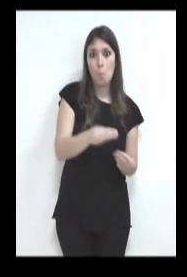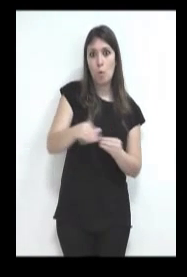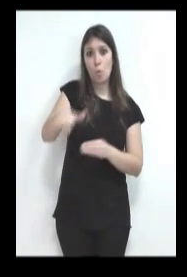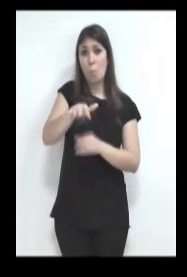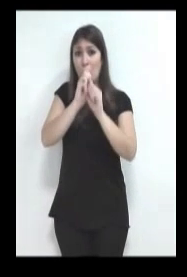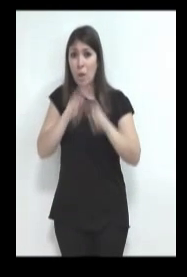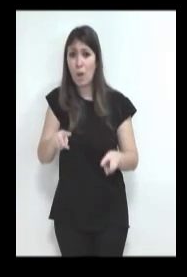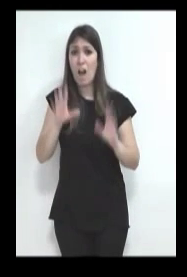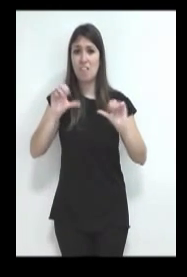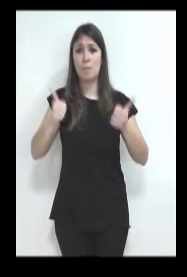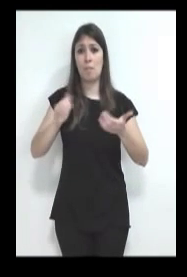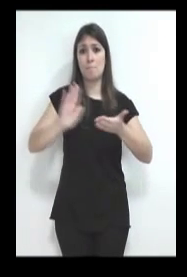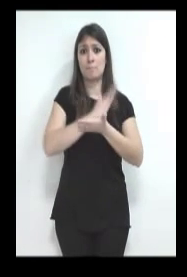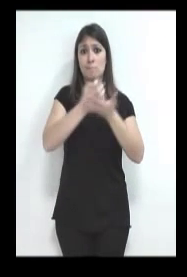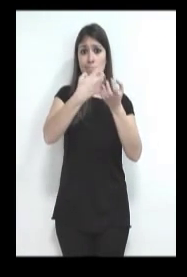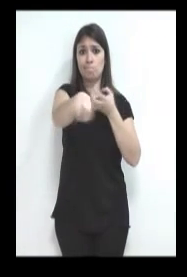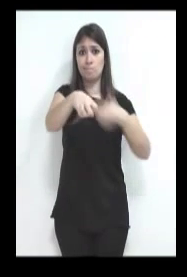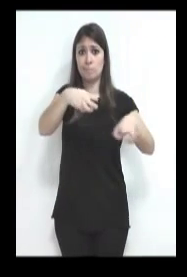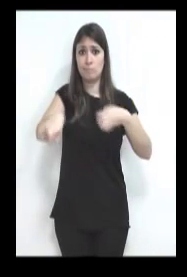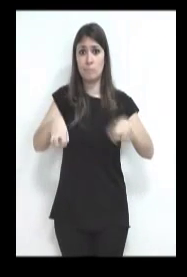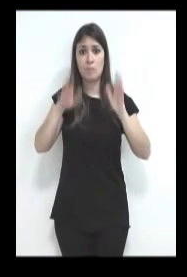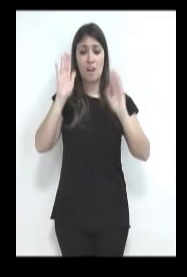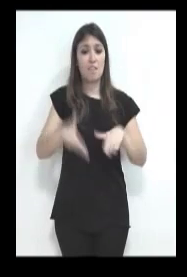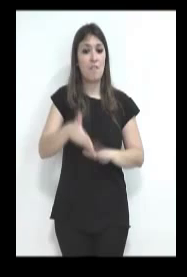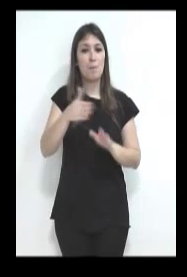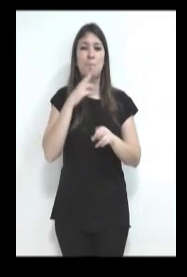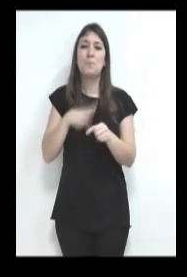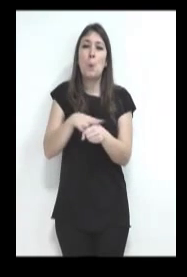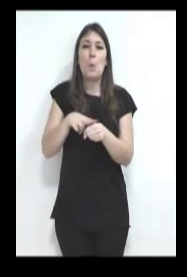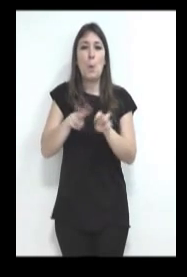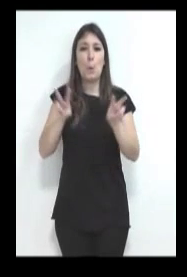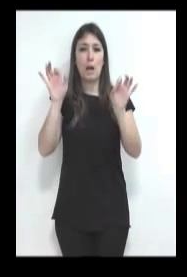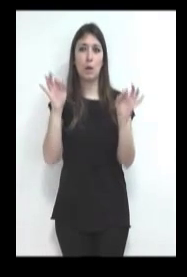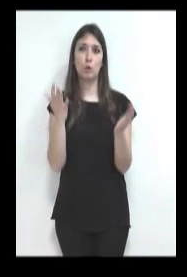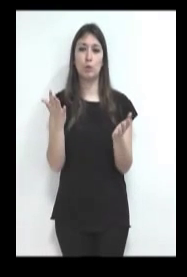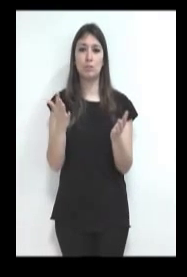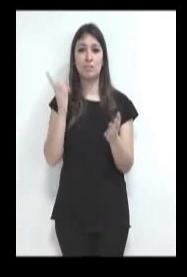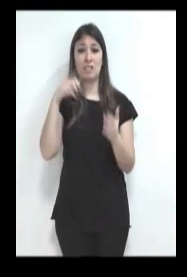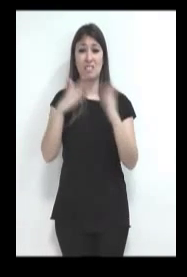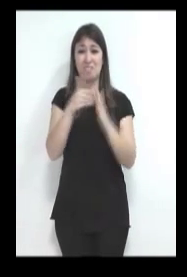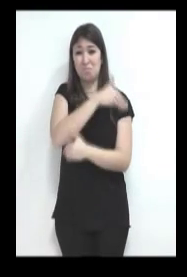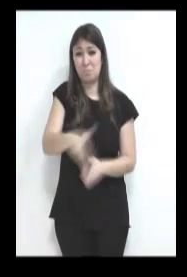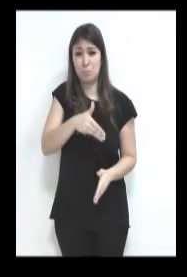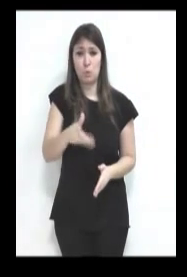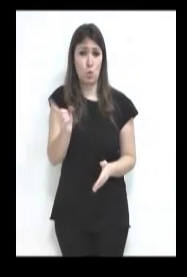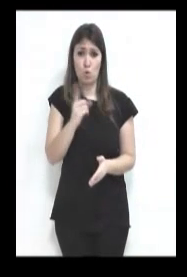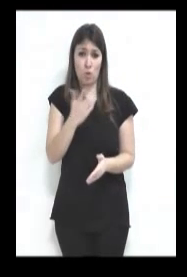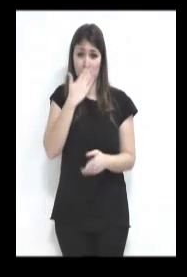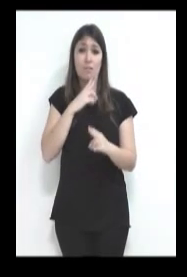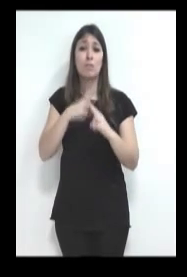generar y a segregar y a plantearnos nuevos barrios, ya no de chabolas, que ya quizás no